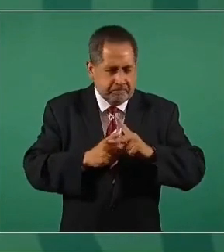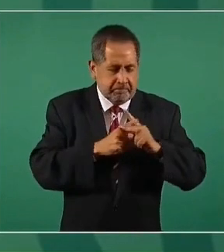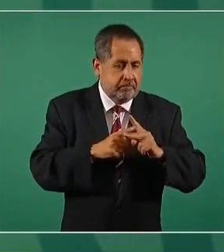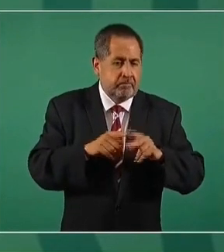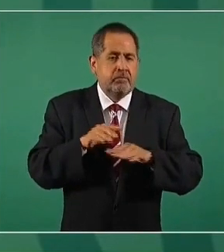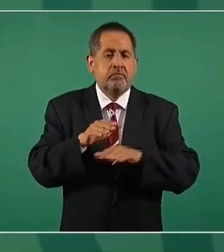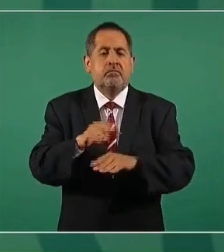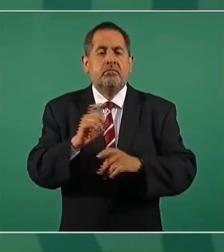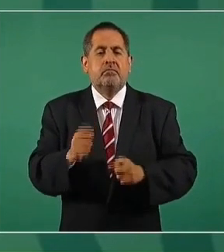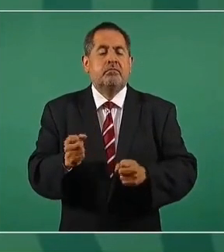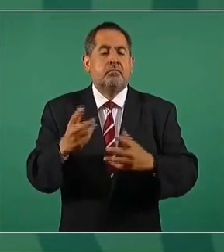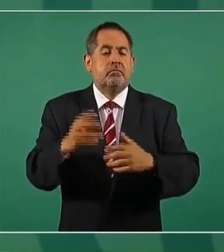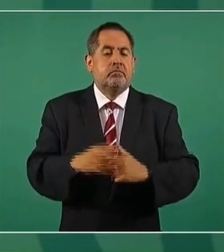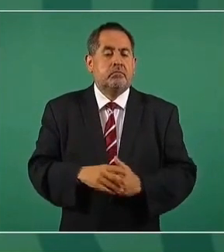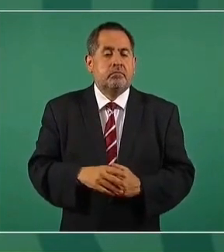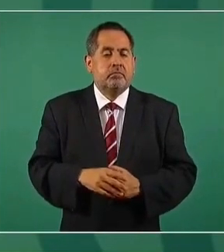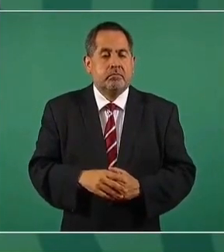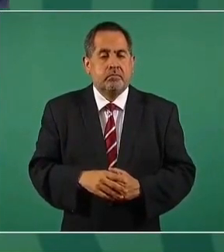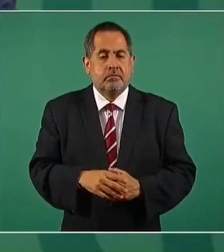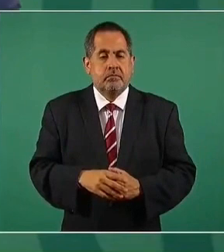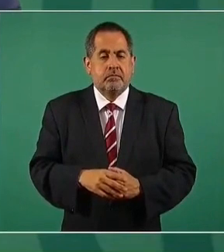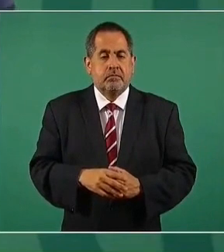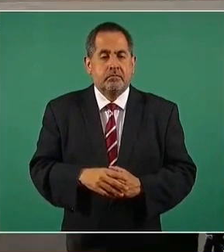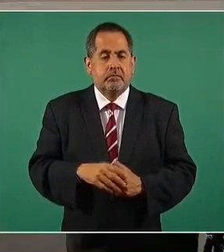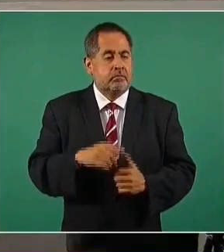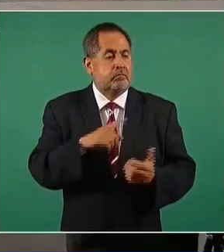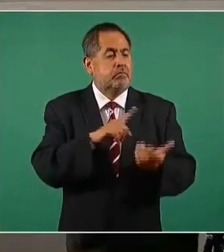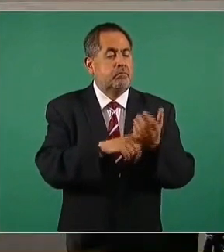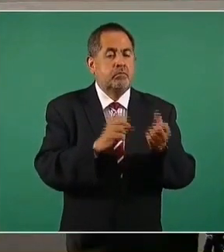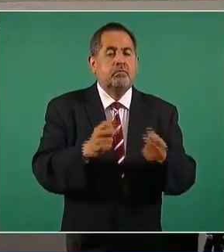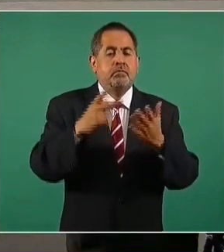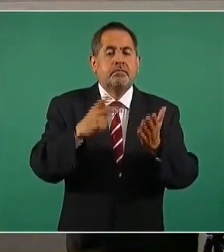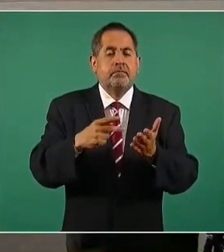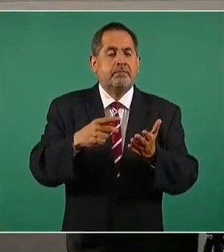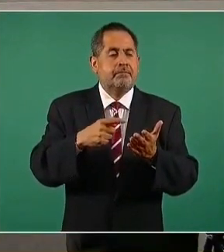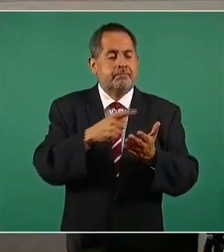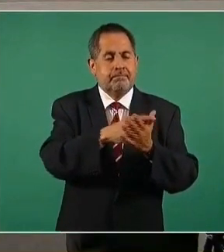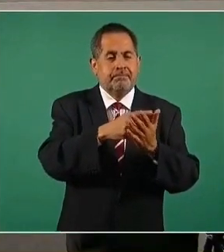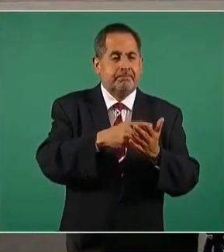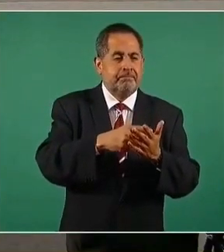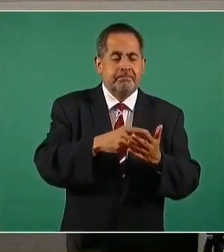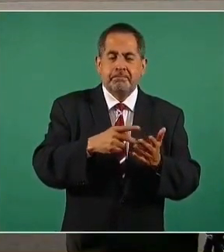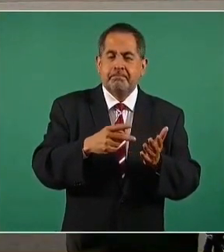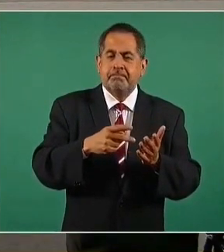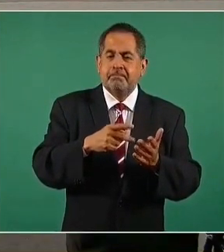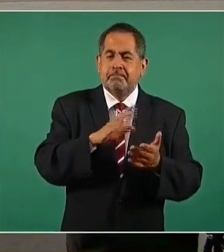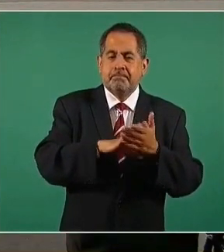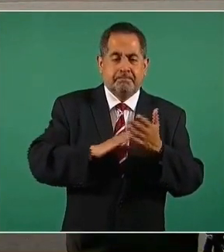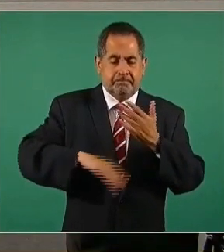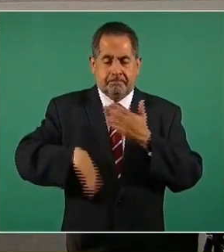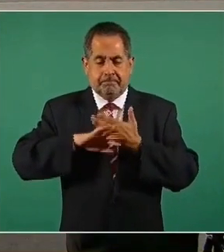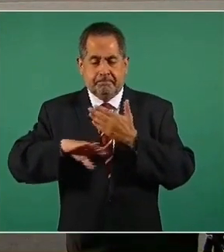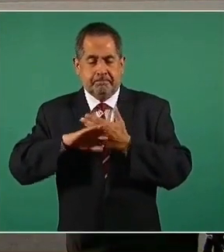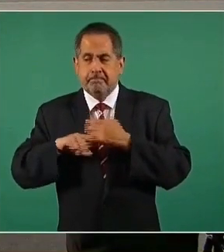sobre las menciones a favor y las menciones en contra del